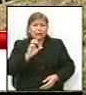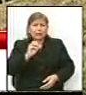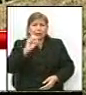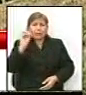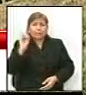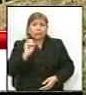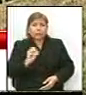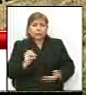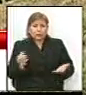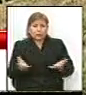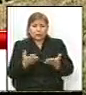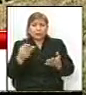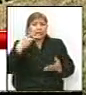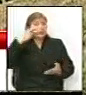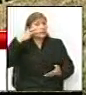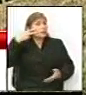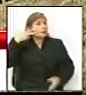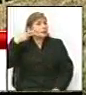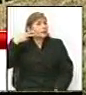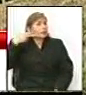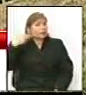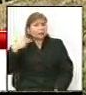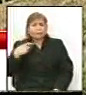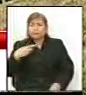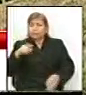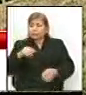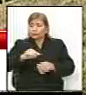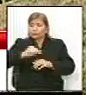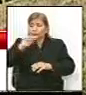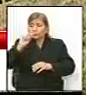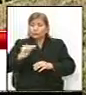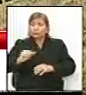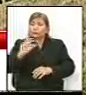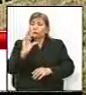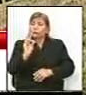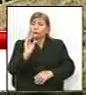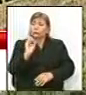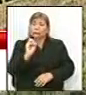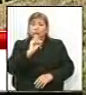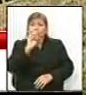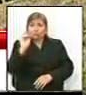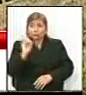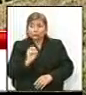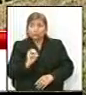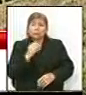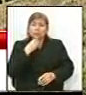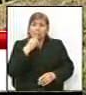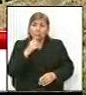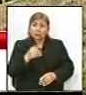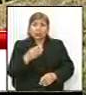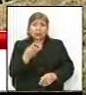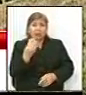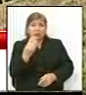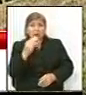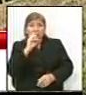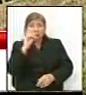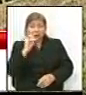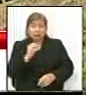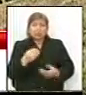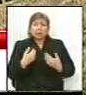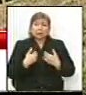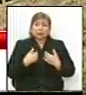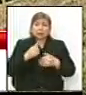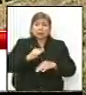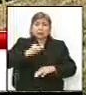cae silva, pero Alto Andina cachcan más de 70%. Entonces, chay me cae Alto Andina